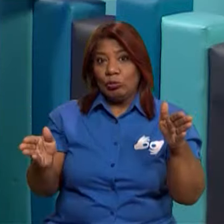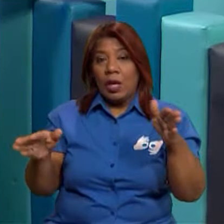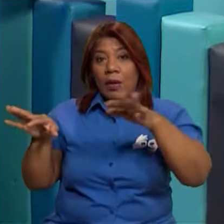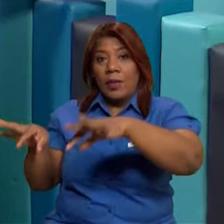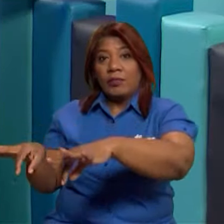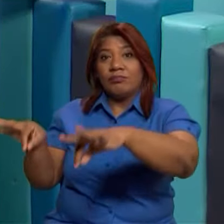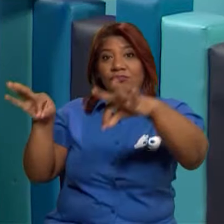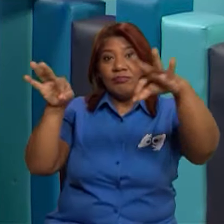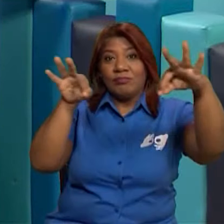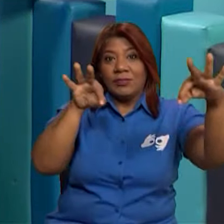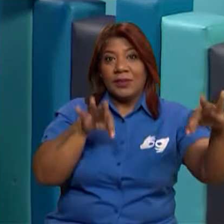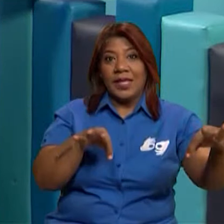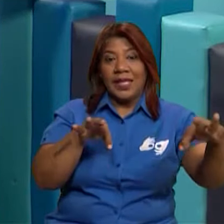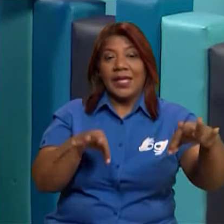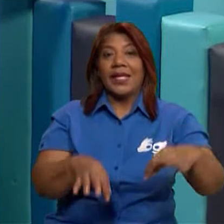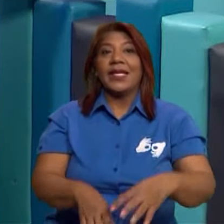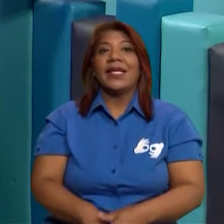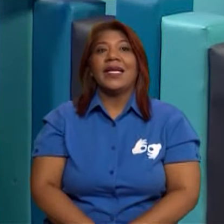diciendo.